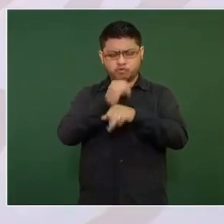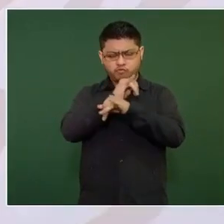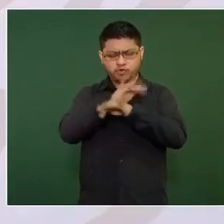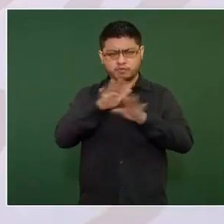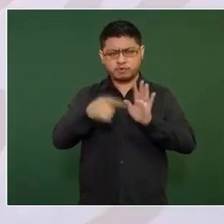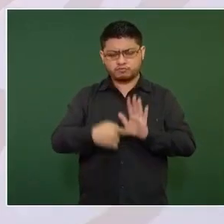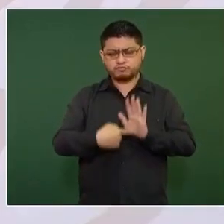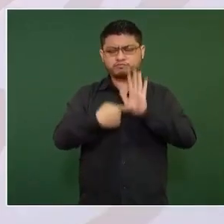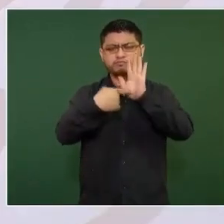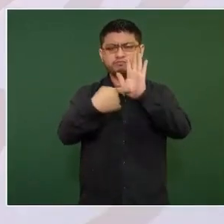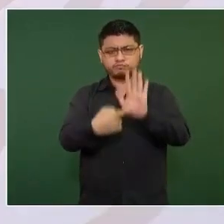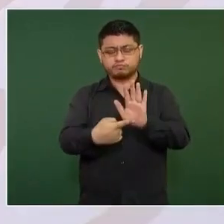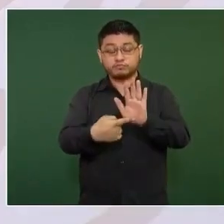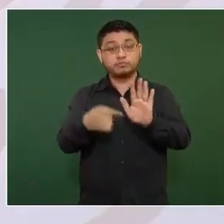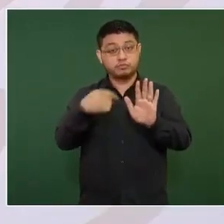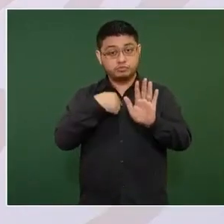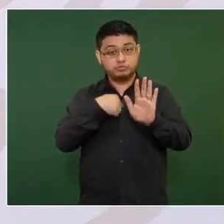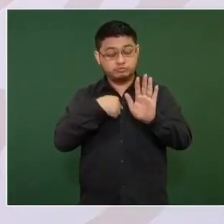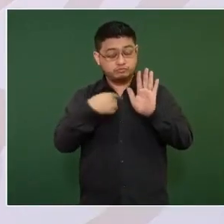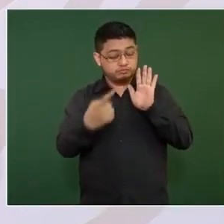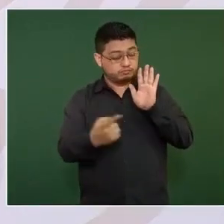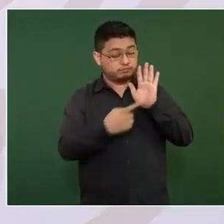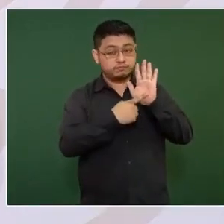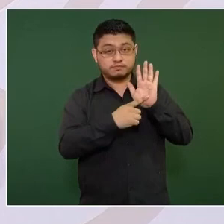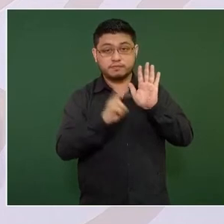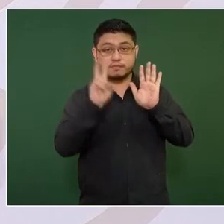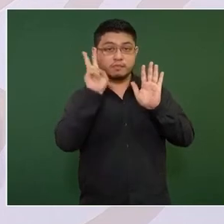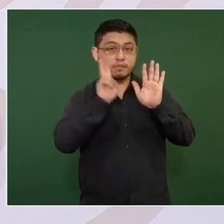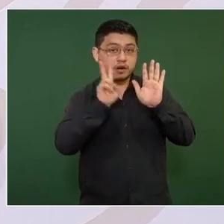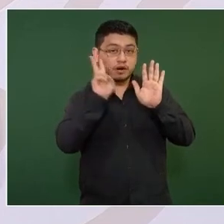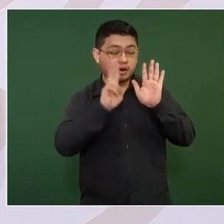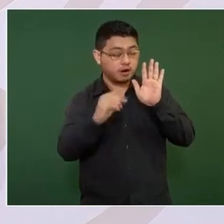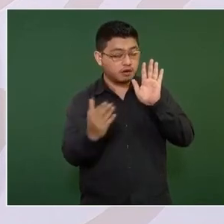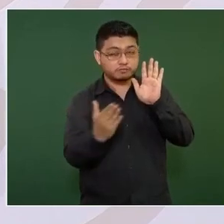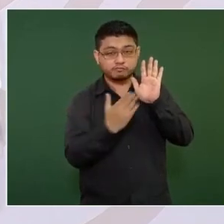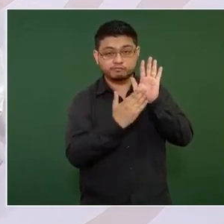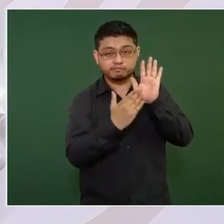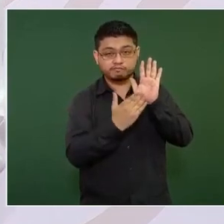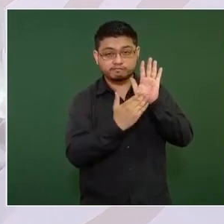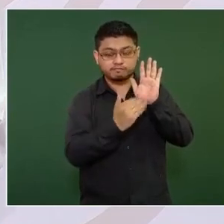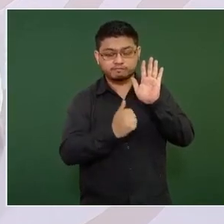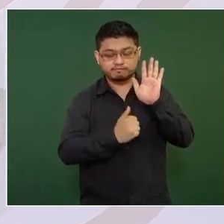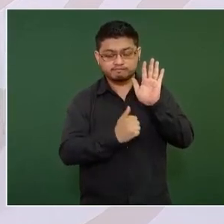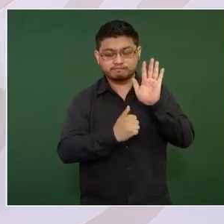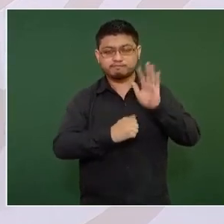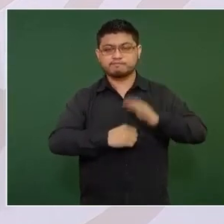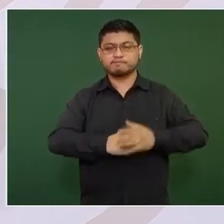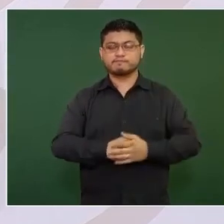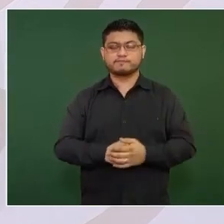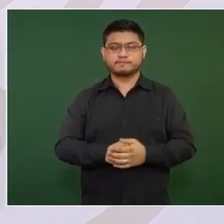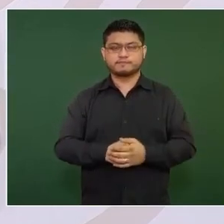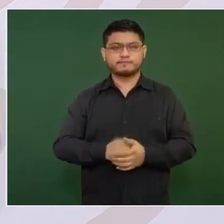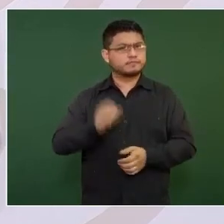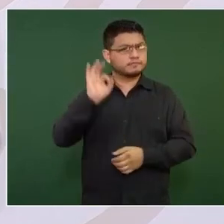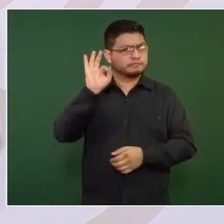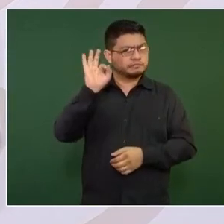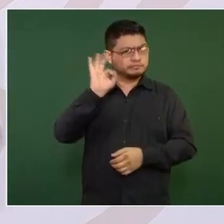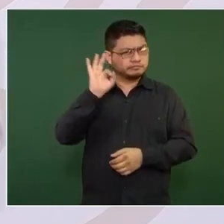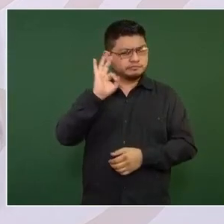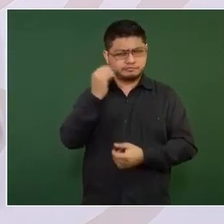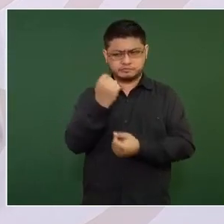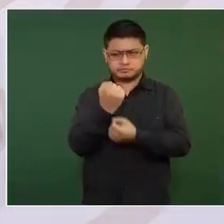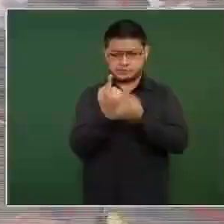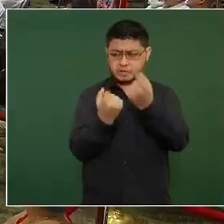presento hechos que así lo comprueban. Quizá la enseñanza mayor